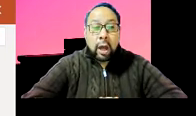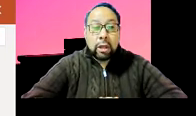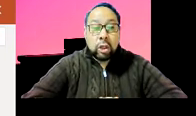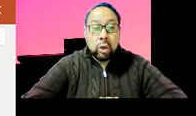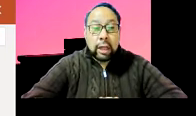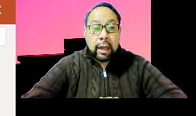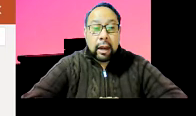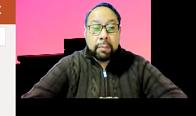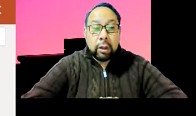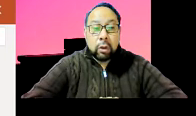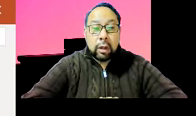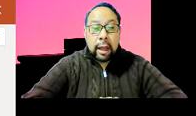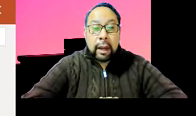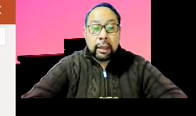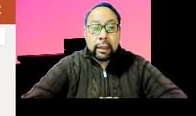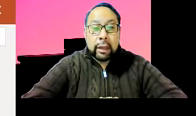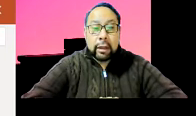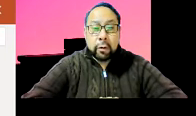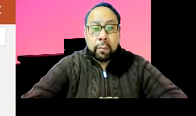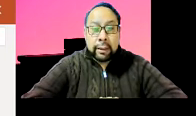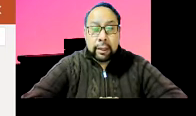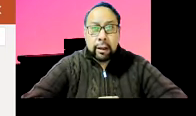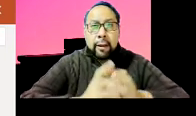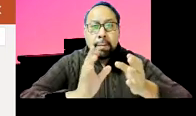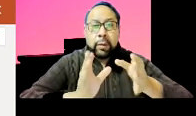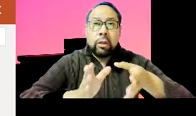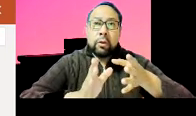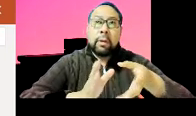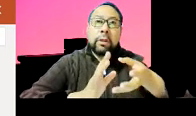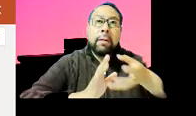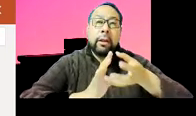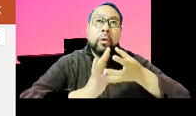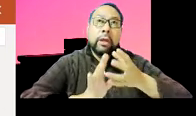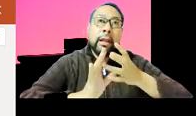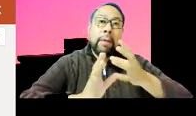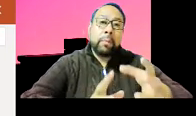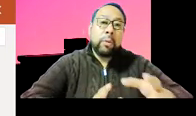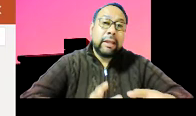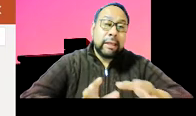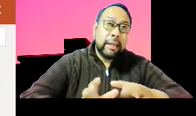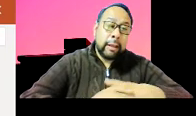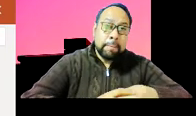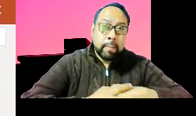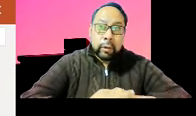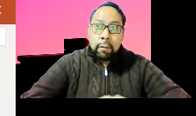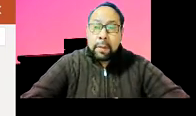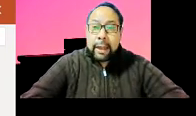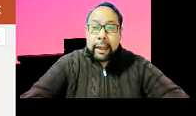ni coaccionar a la persona a la que quieres convencer. Esto lo estamos hablando en la